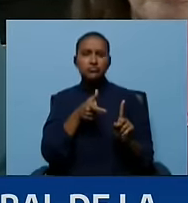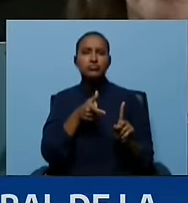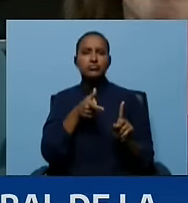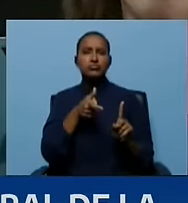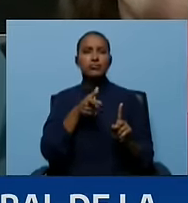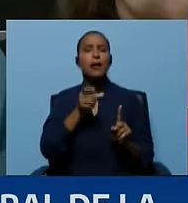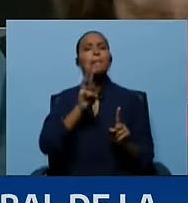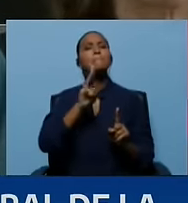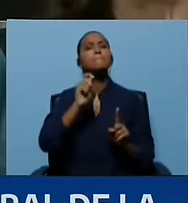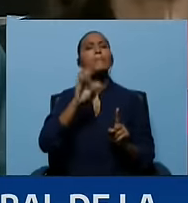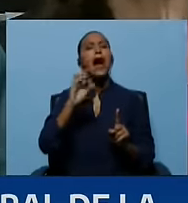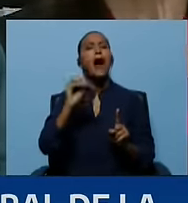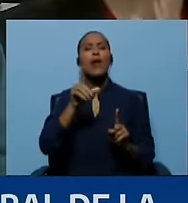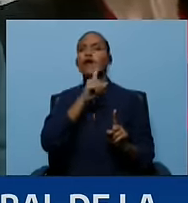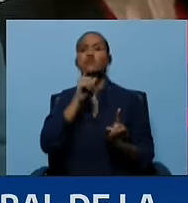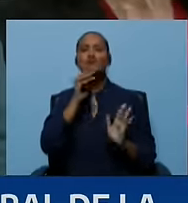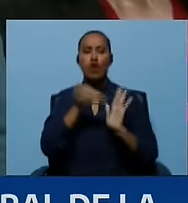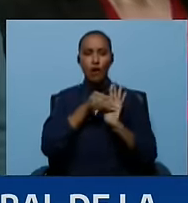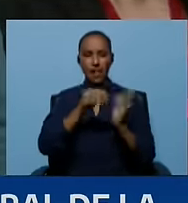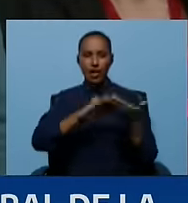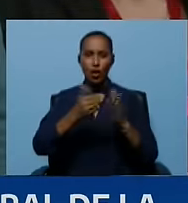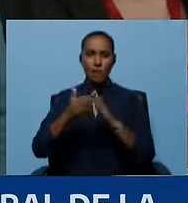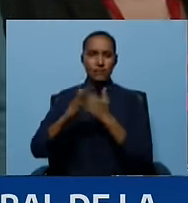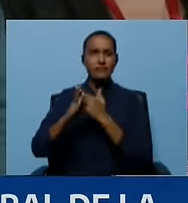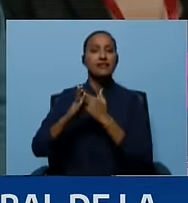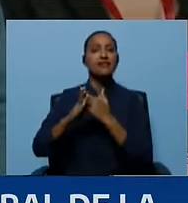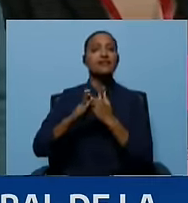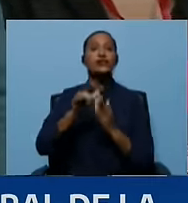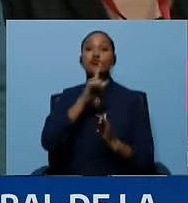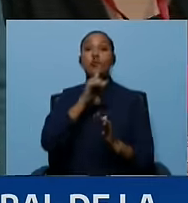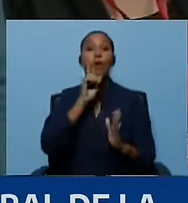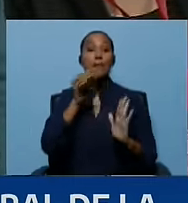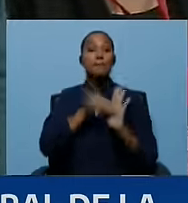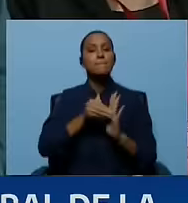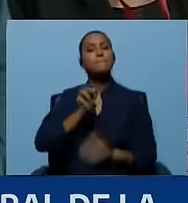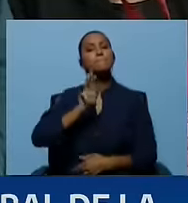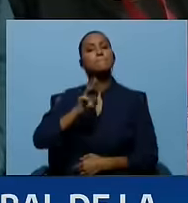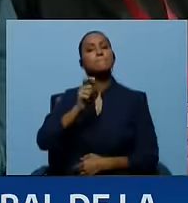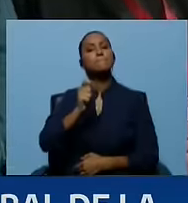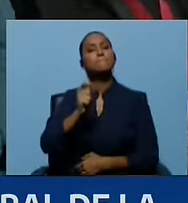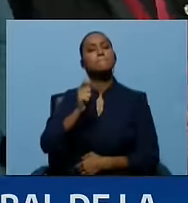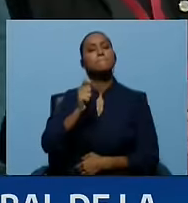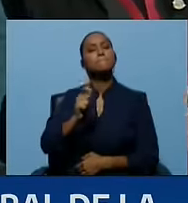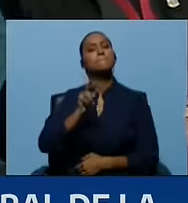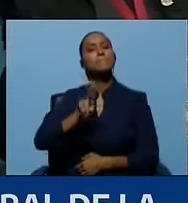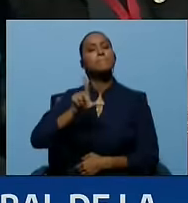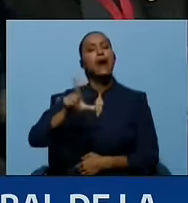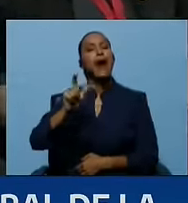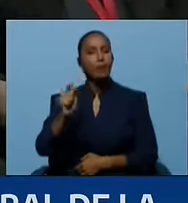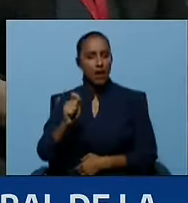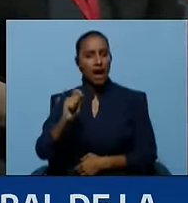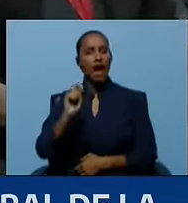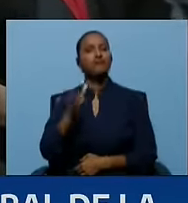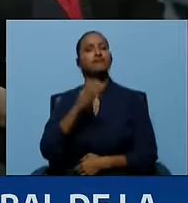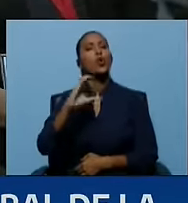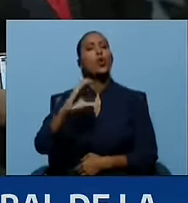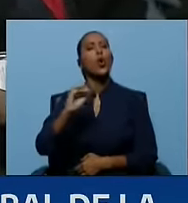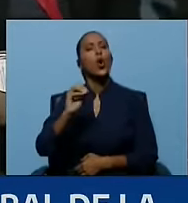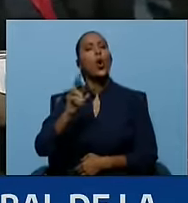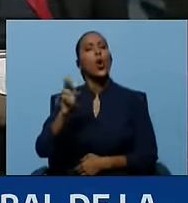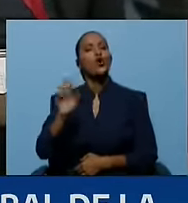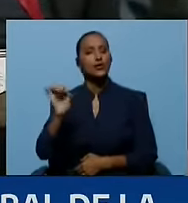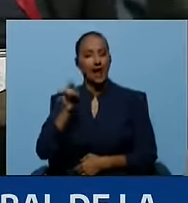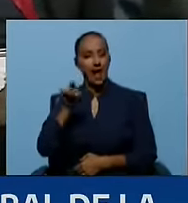saludé por aquí. No, allá afuera, la comuna Paula Correa, del estado Aragua. Madre de nuestro